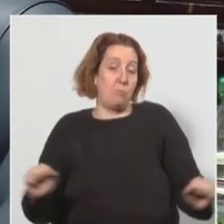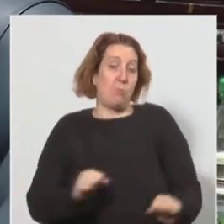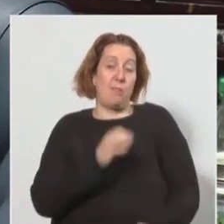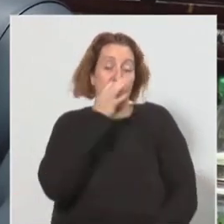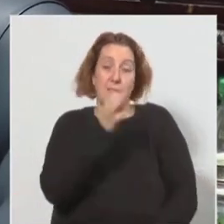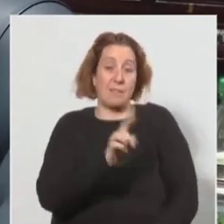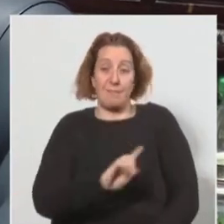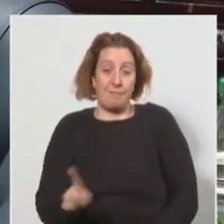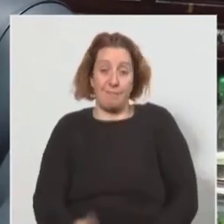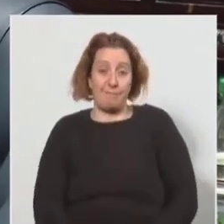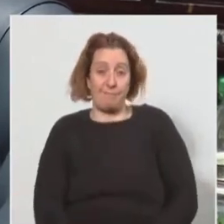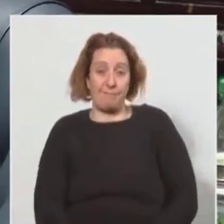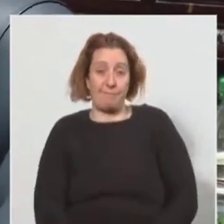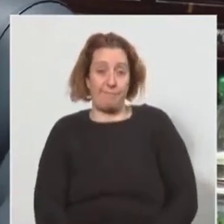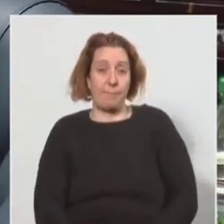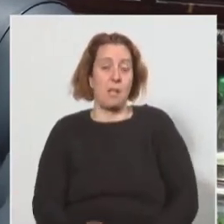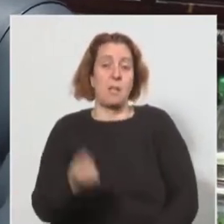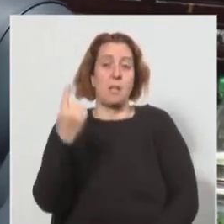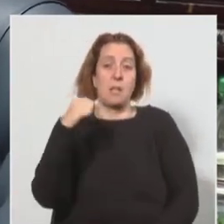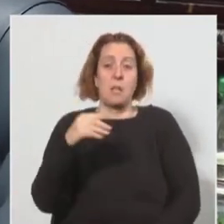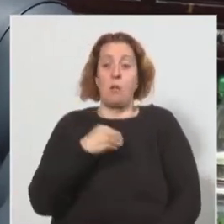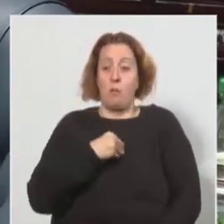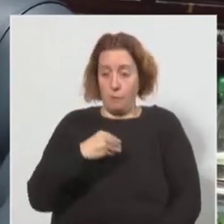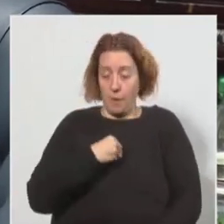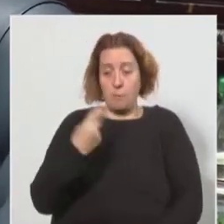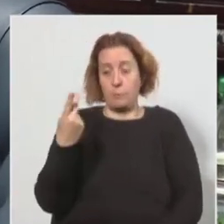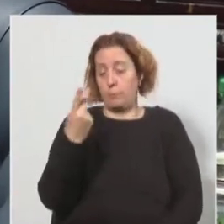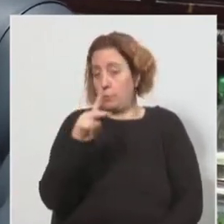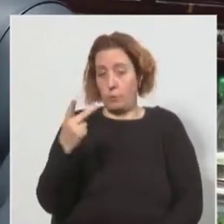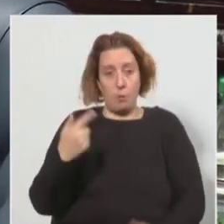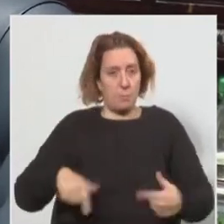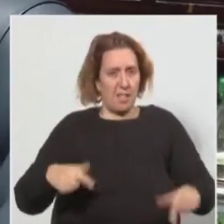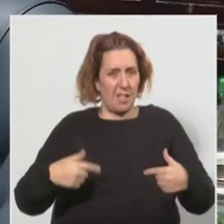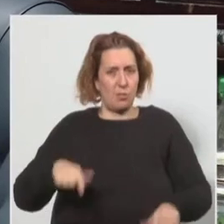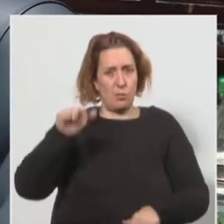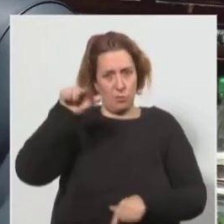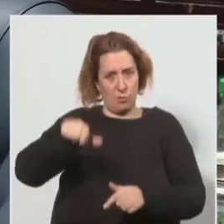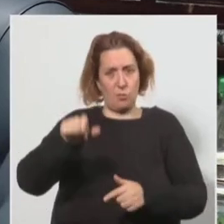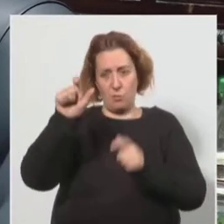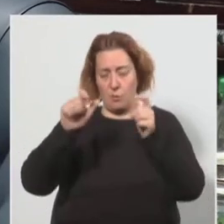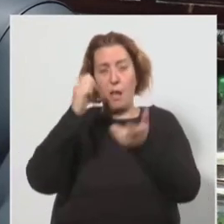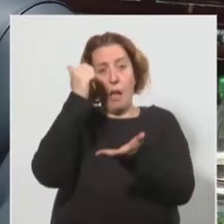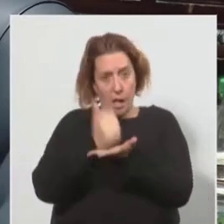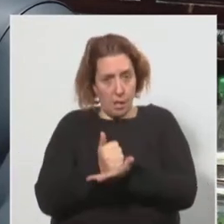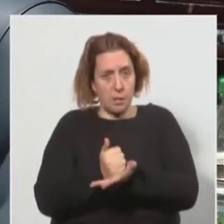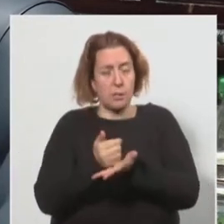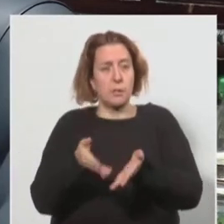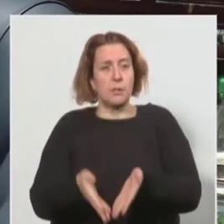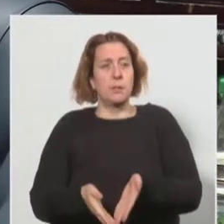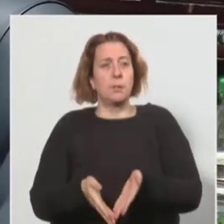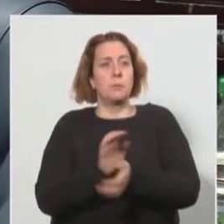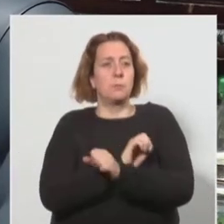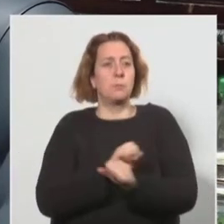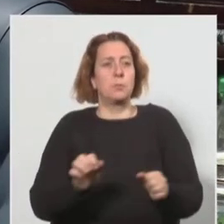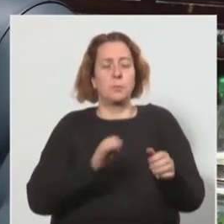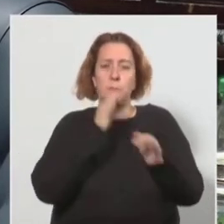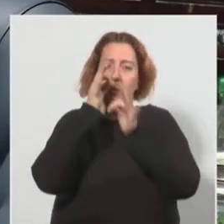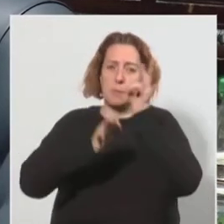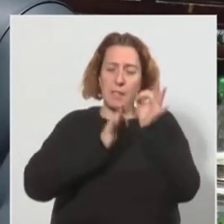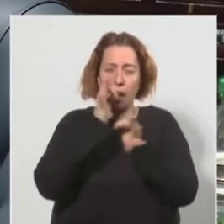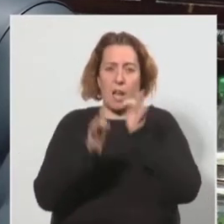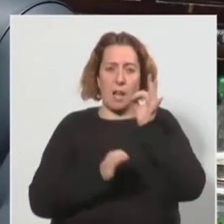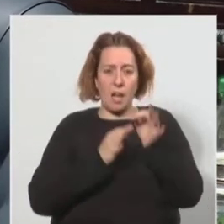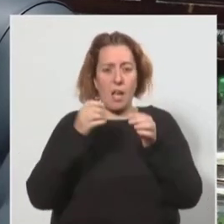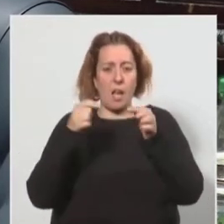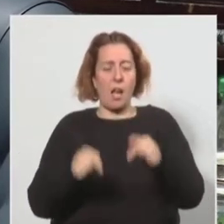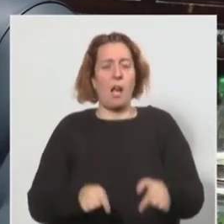insostenible. Confiamos en que los ministros aquí puedan establecer a satisfacción de este cuerpo y de